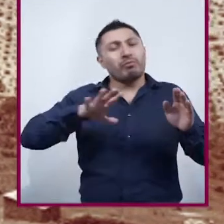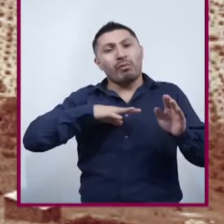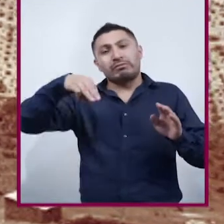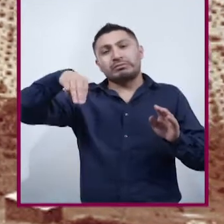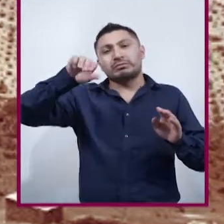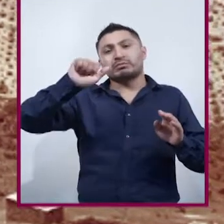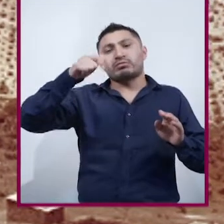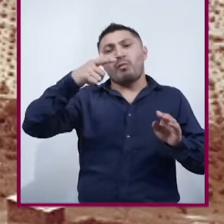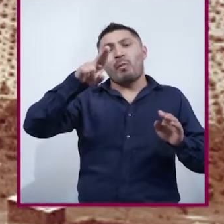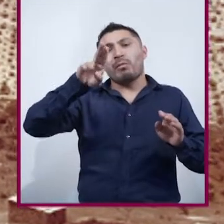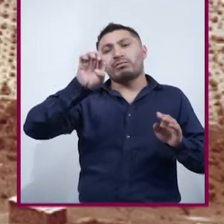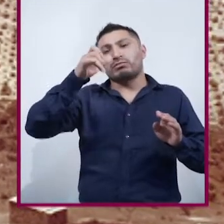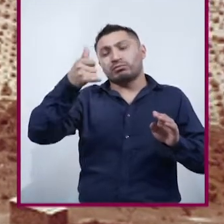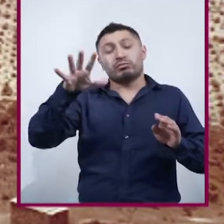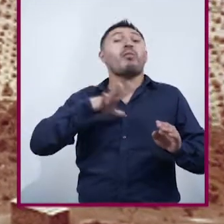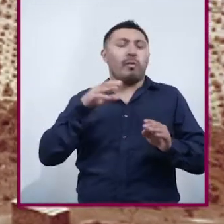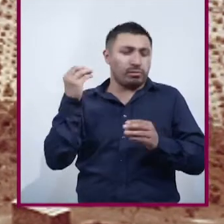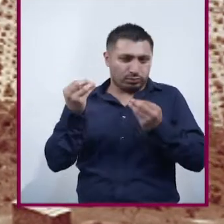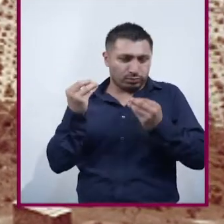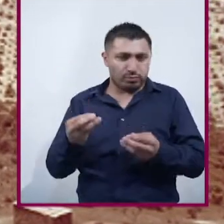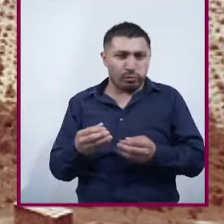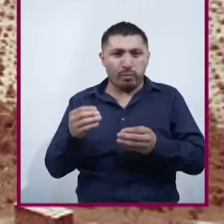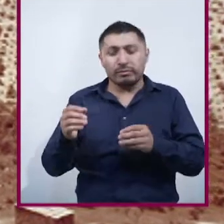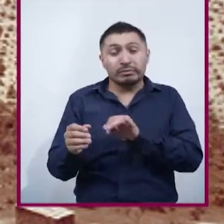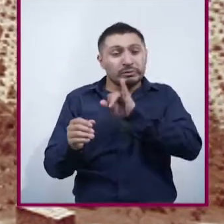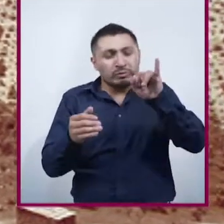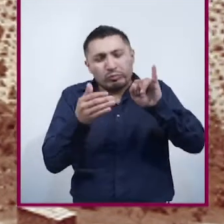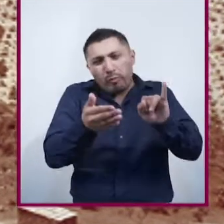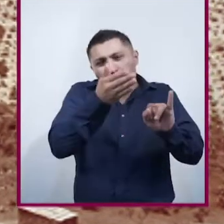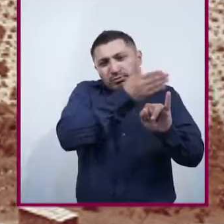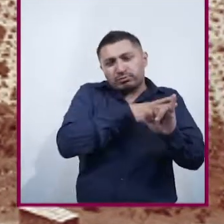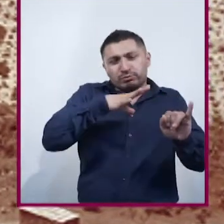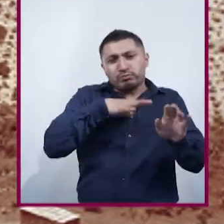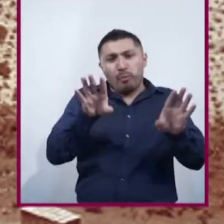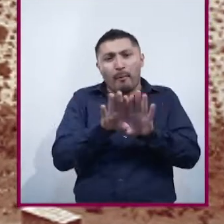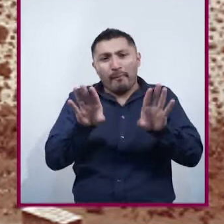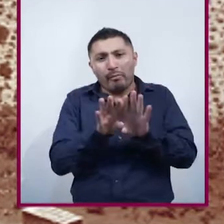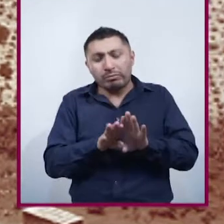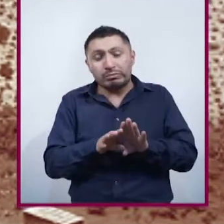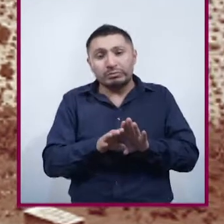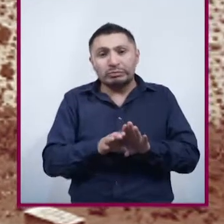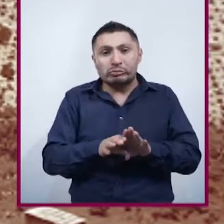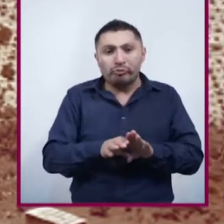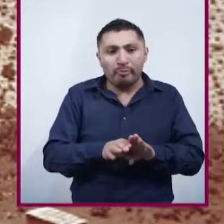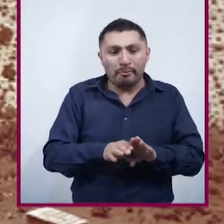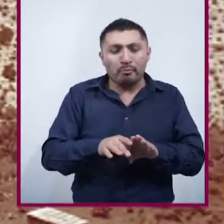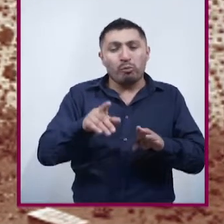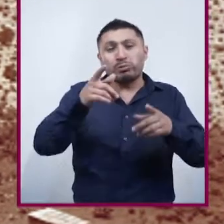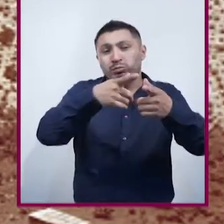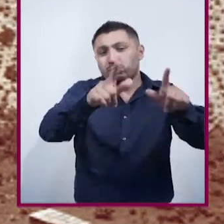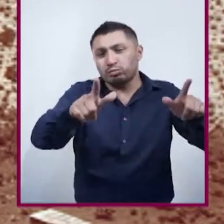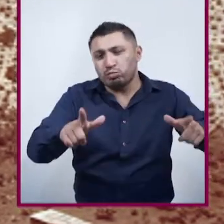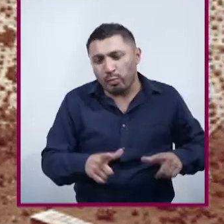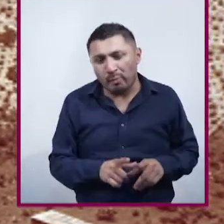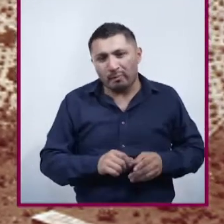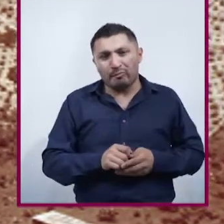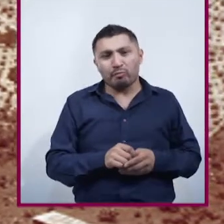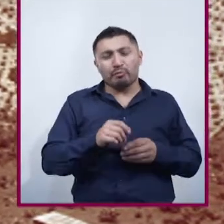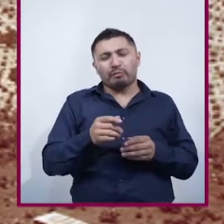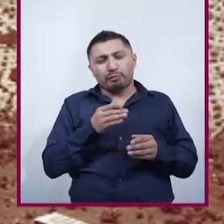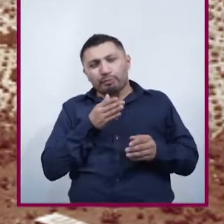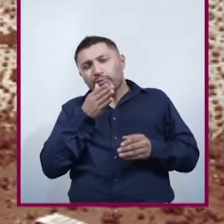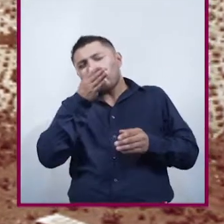de magueyes. Del lado izquierdo, un poquito más atrás, hay un rectangular cuerpo de agua. Más al fondo, hay dos